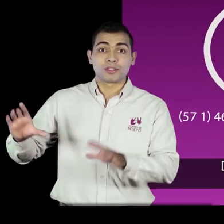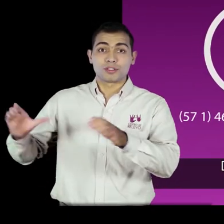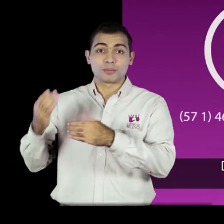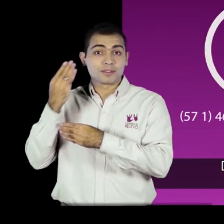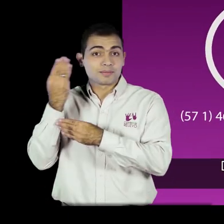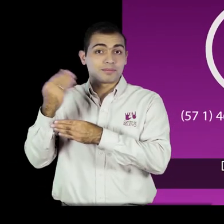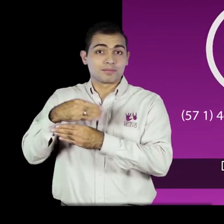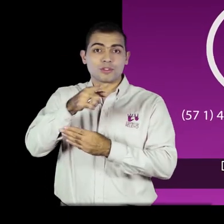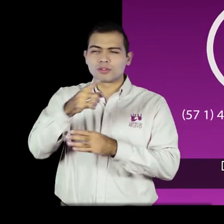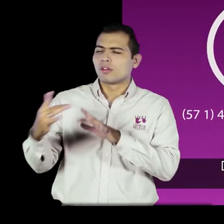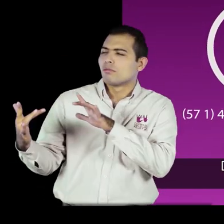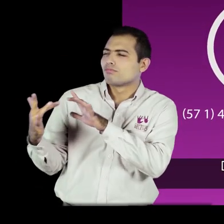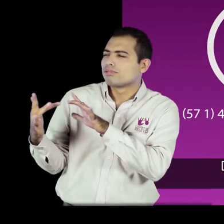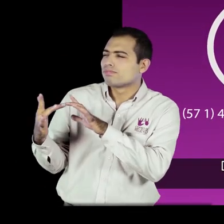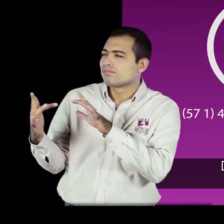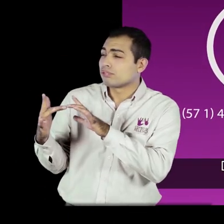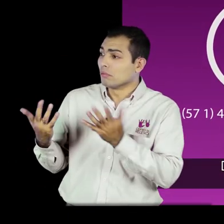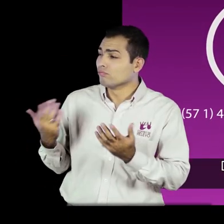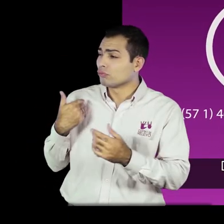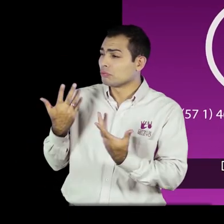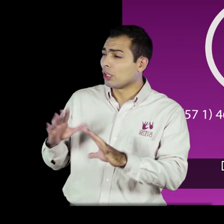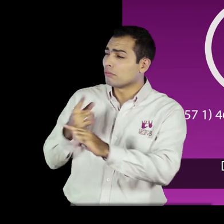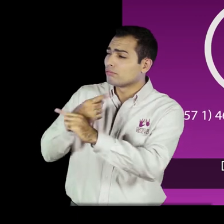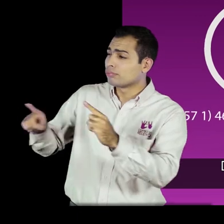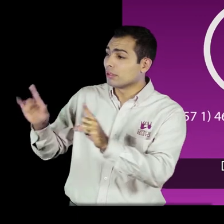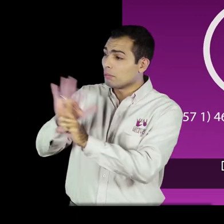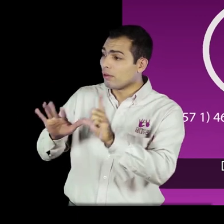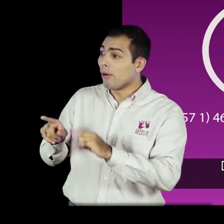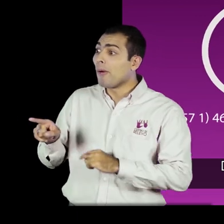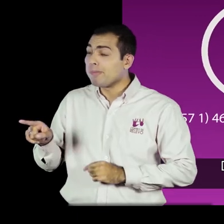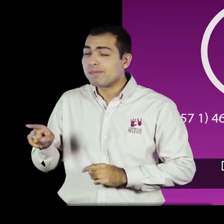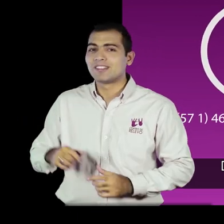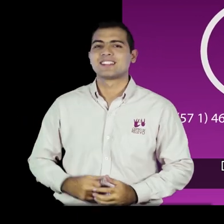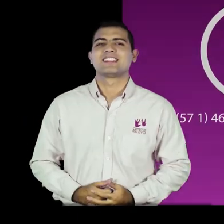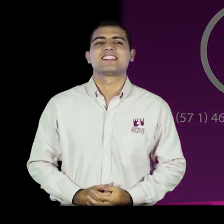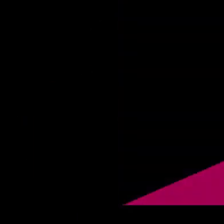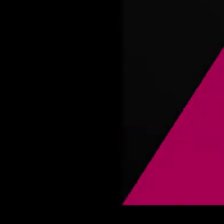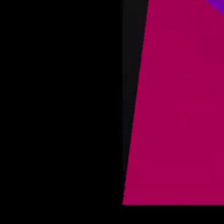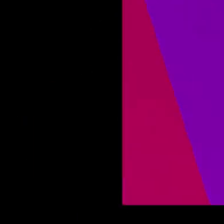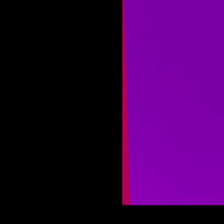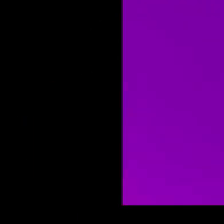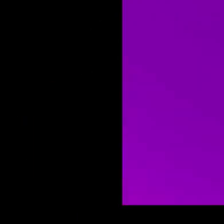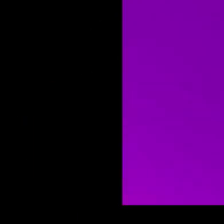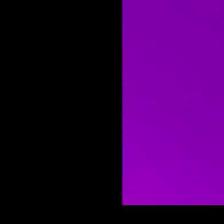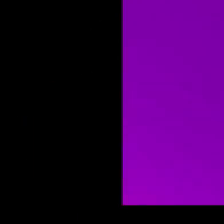comunicarte con el equipo de Smart Films para confirmar si recibieron tu película.